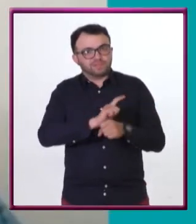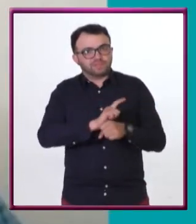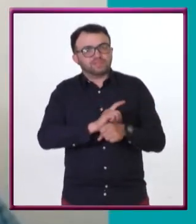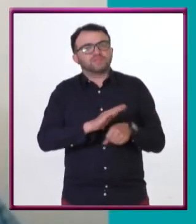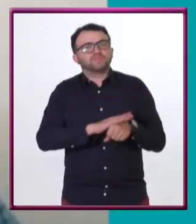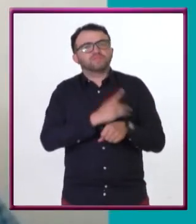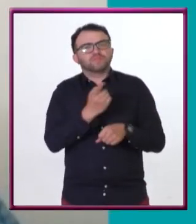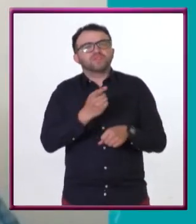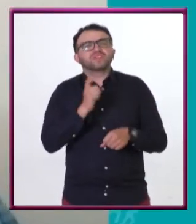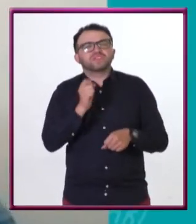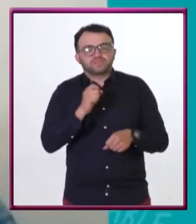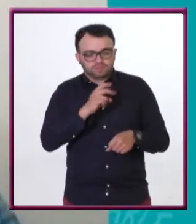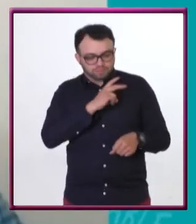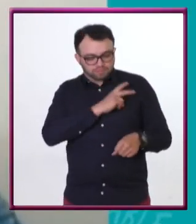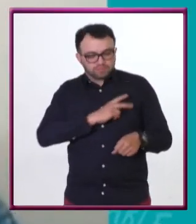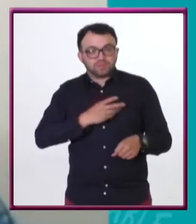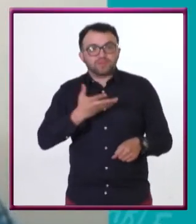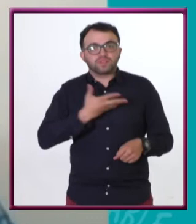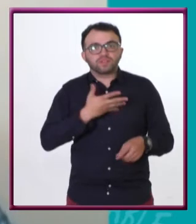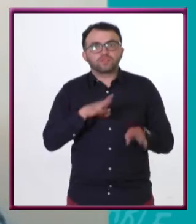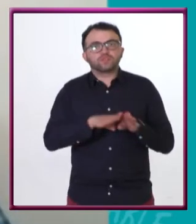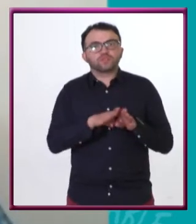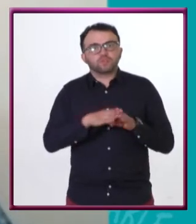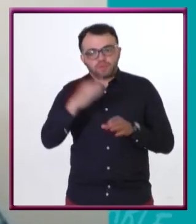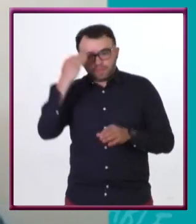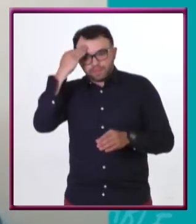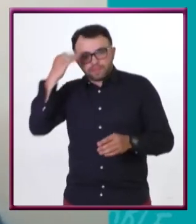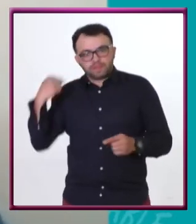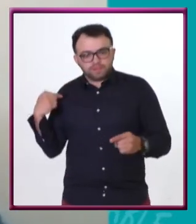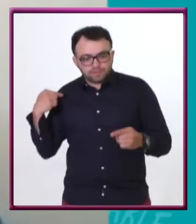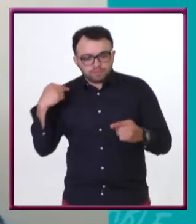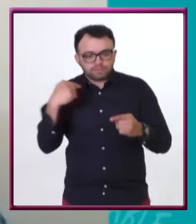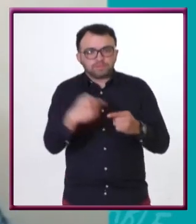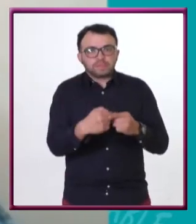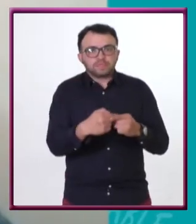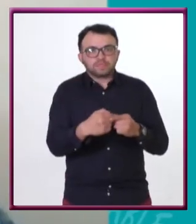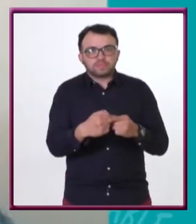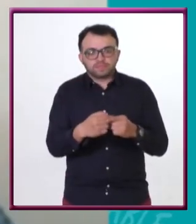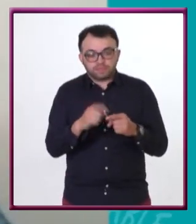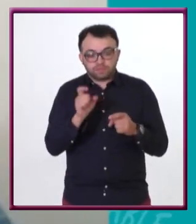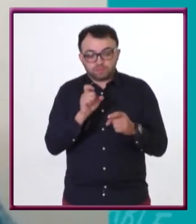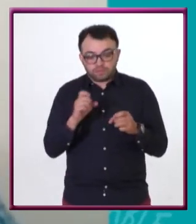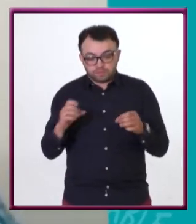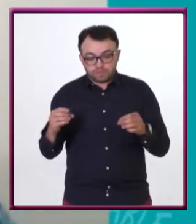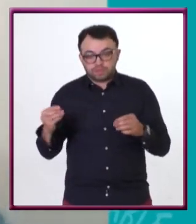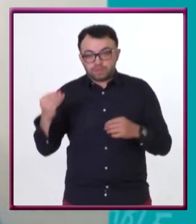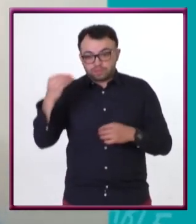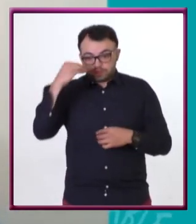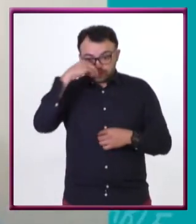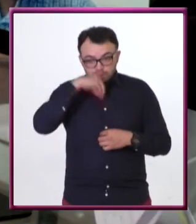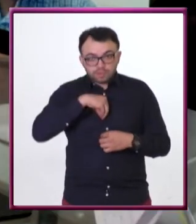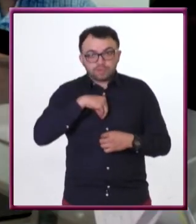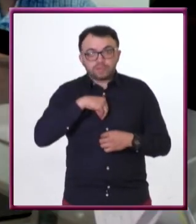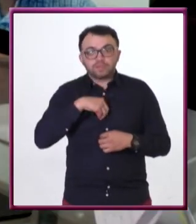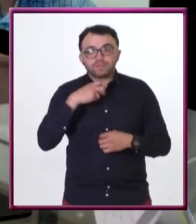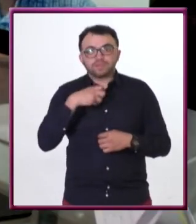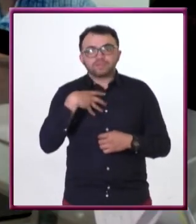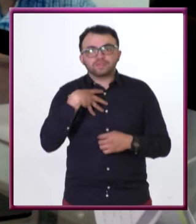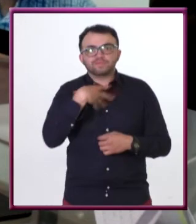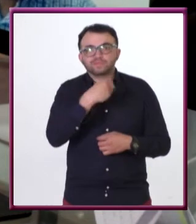de incubación y a partir de ahí se empiezan a contagiar. Este virus no. En cuanto entra, empieza a contagiar a los demás.